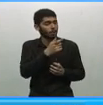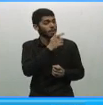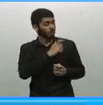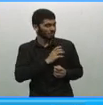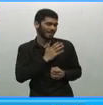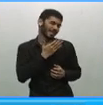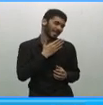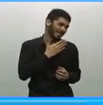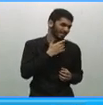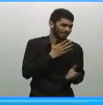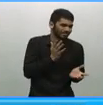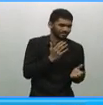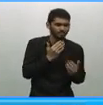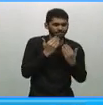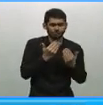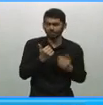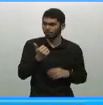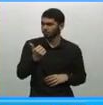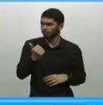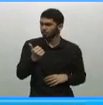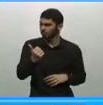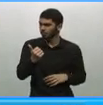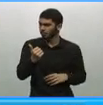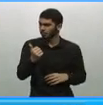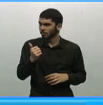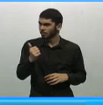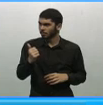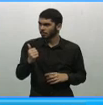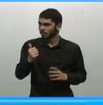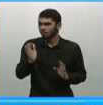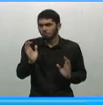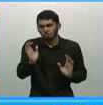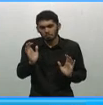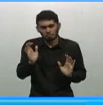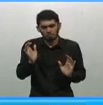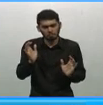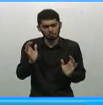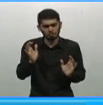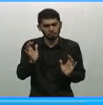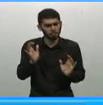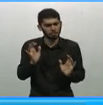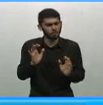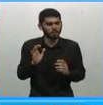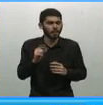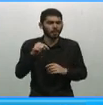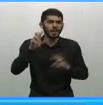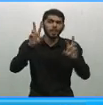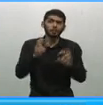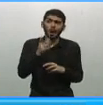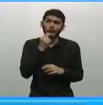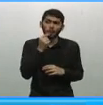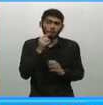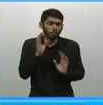cambio no yo creo que son son situaciones que yo siempre digo que nunca me gustó hablar de los árbitros